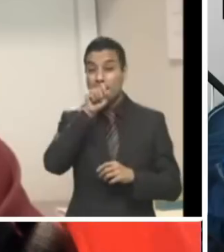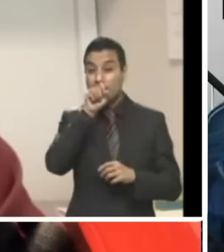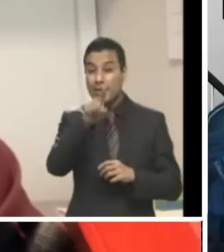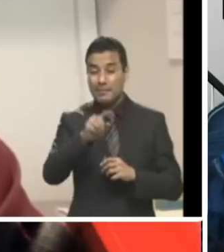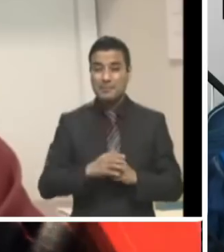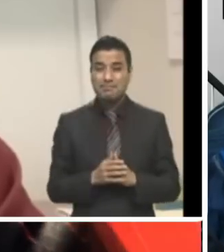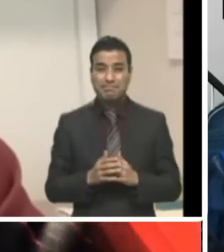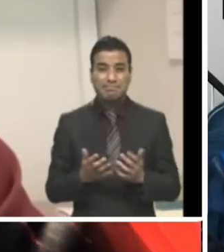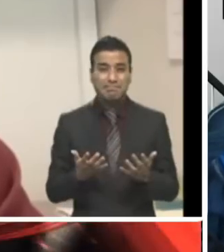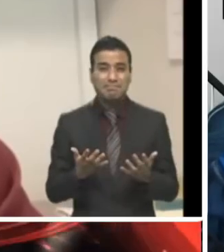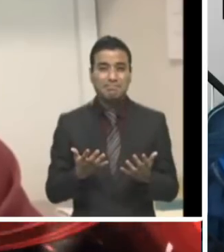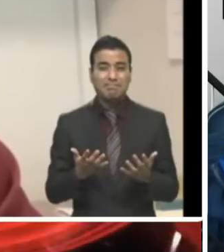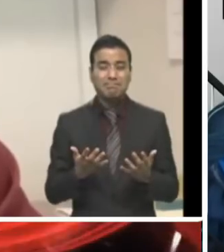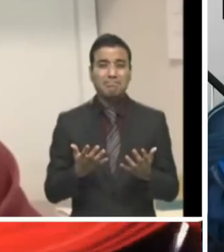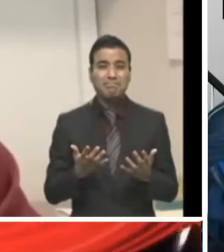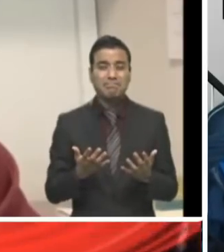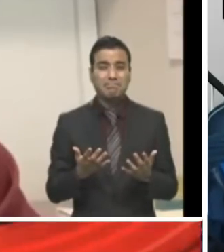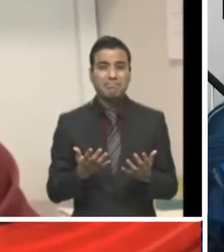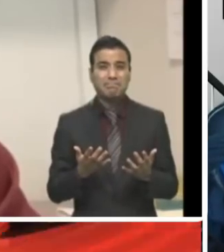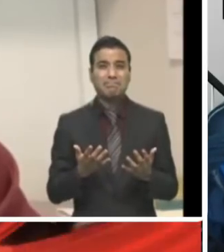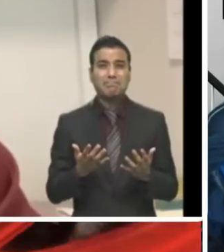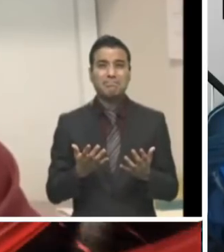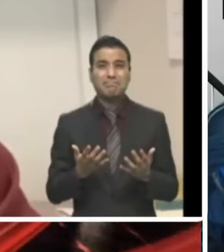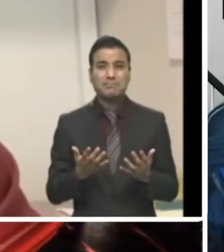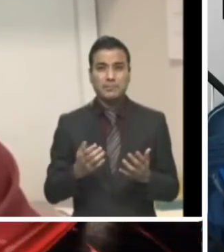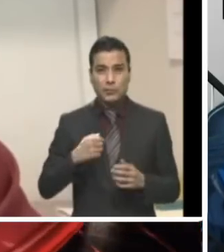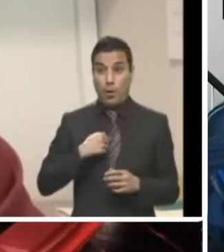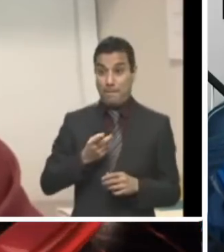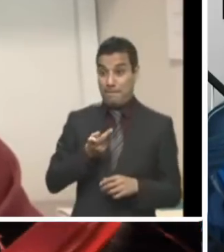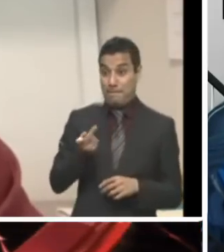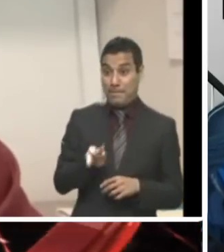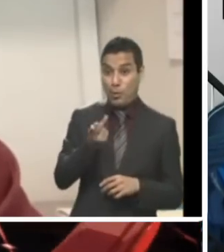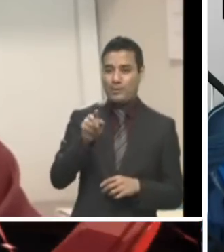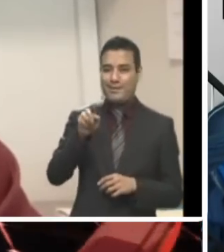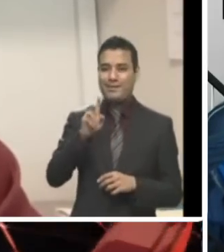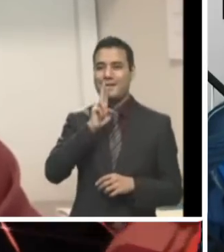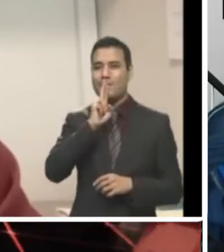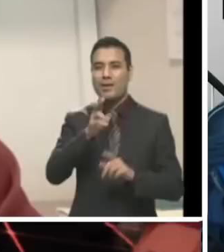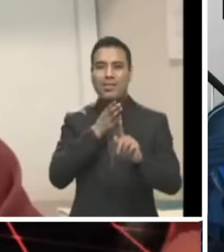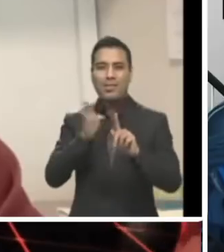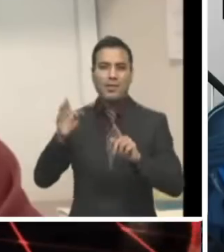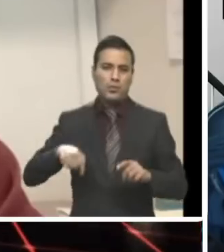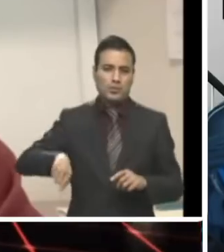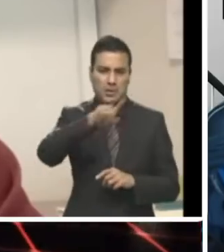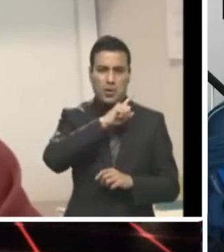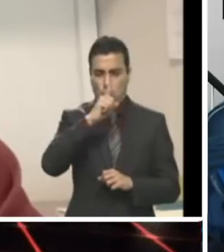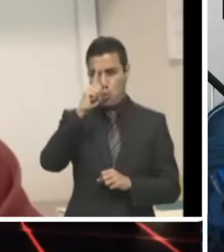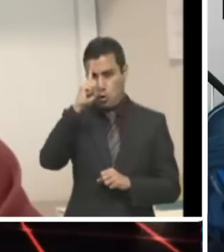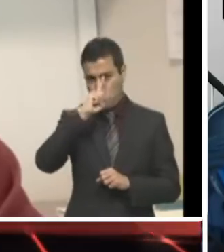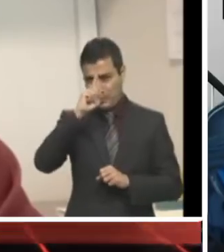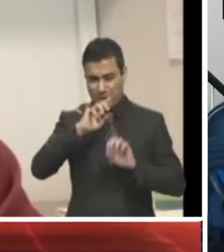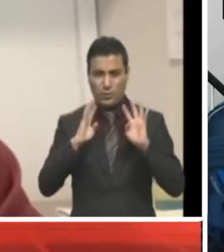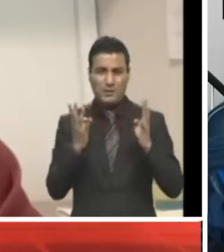comentaba y que desvía la pregunta el consejero presidente este consejo general de manera arbitraria y así lo determinó la suprema